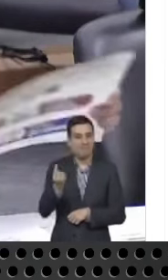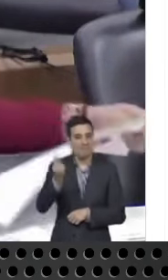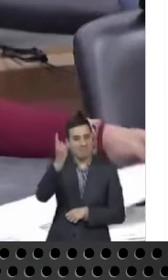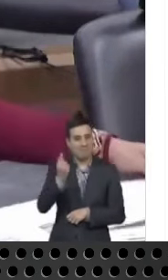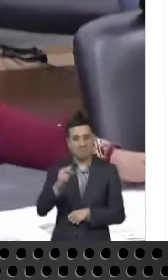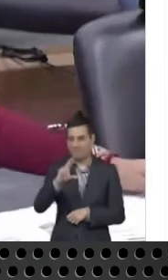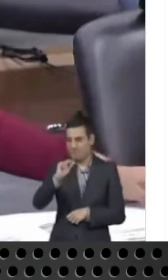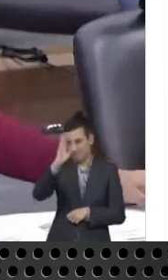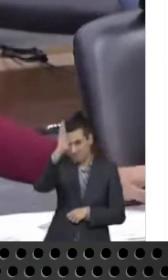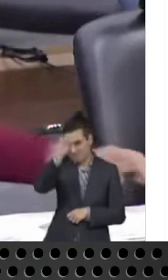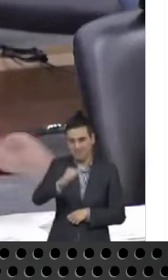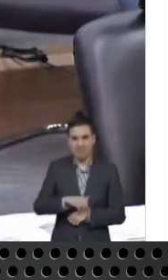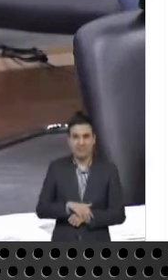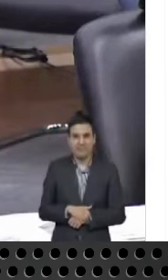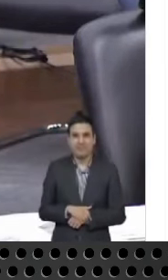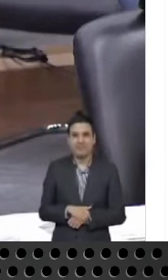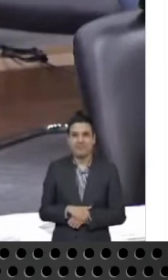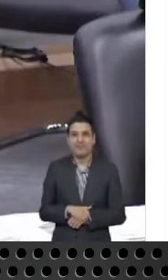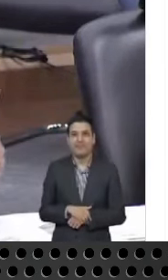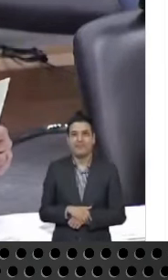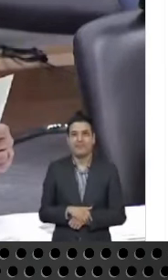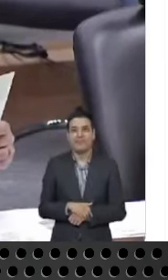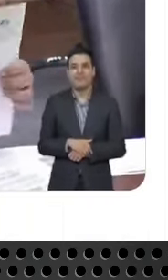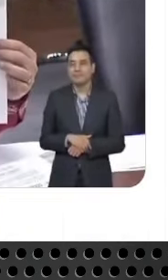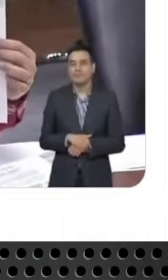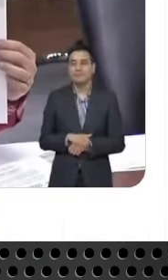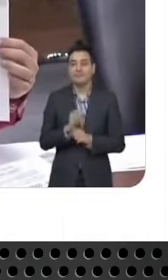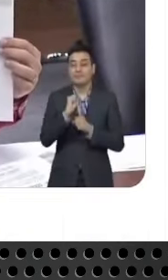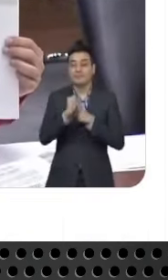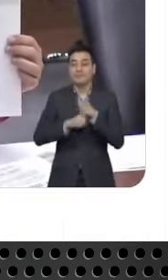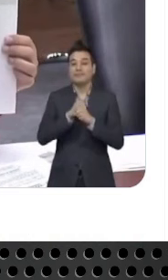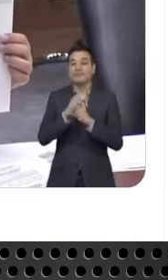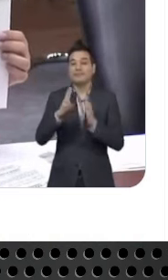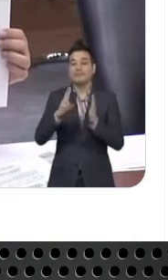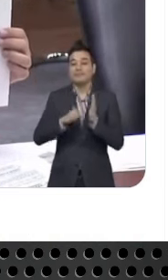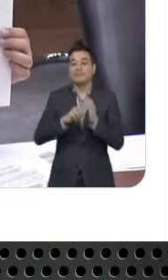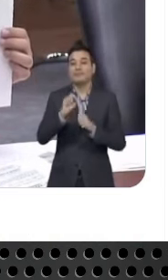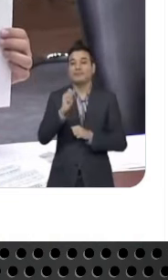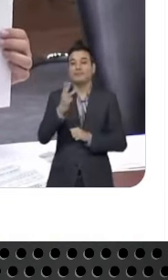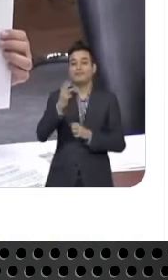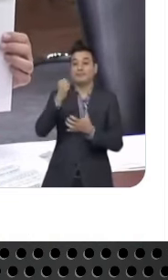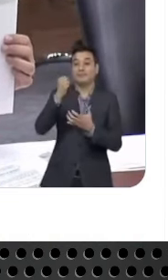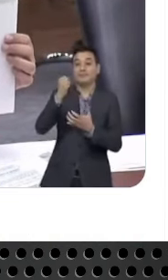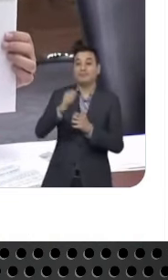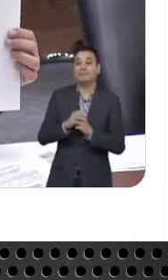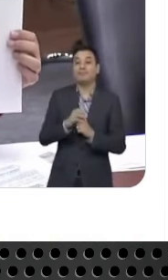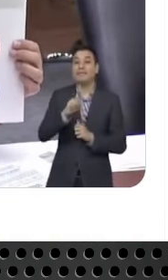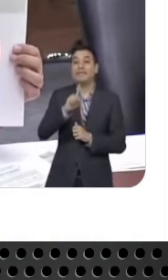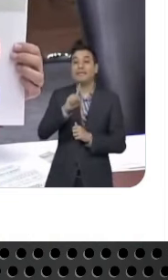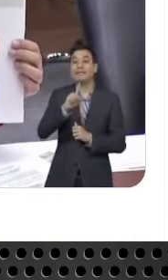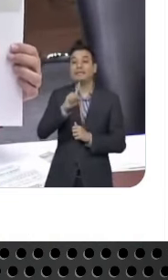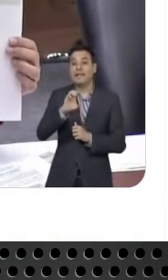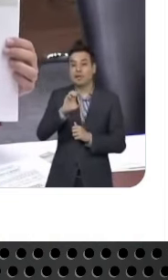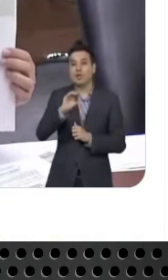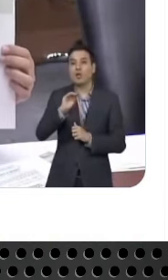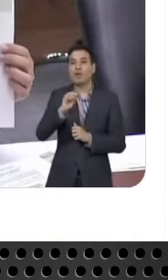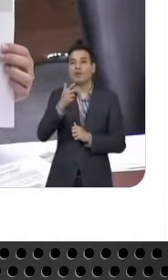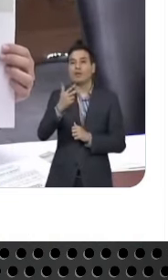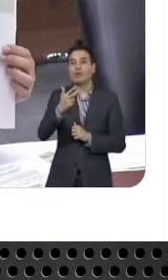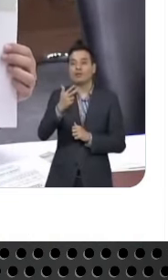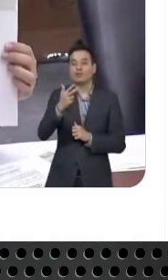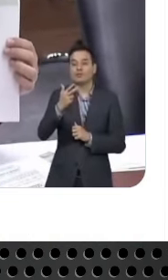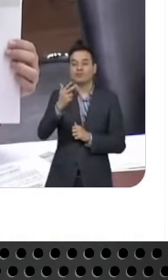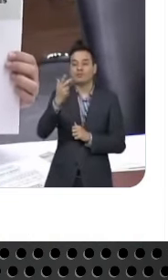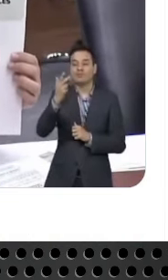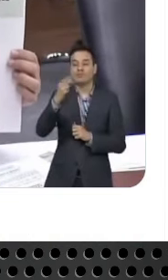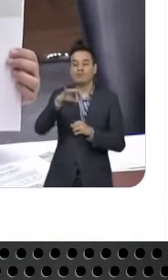que INE le haga campaña electoral para con los programas sociales quiere que